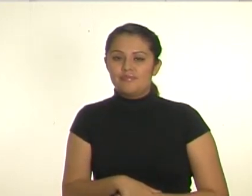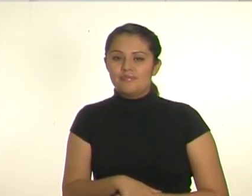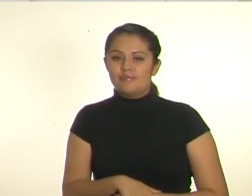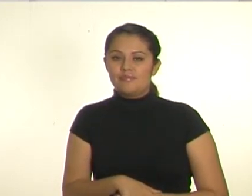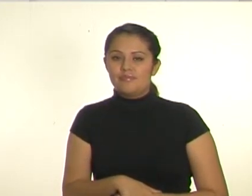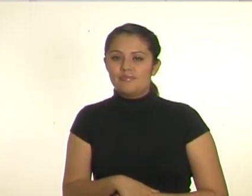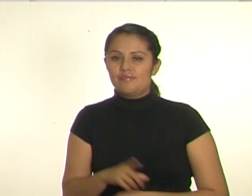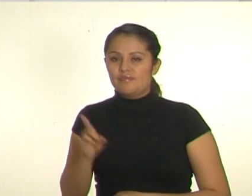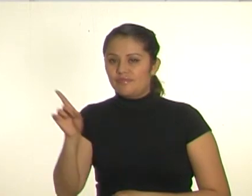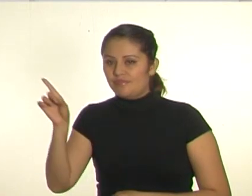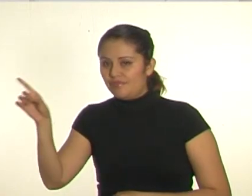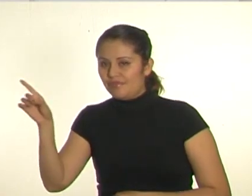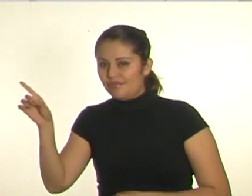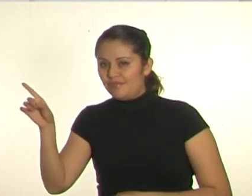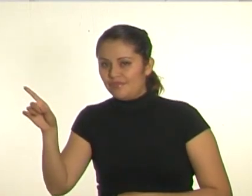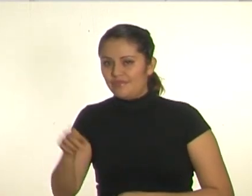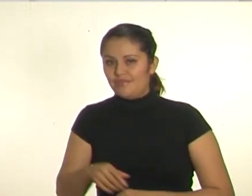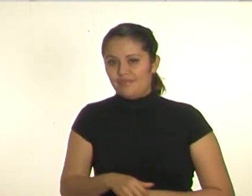esta de acá